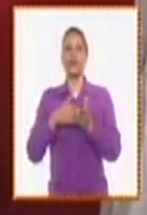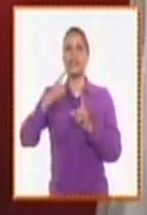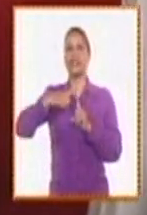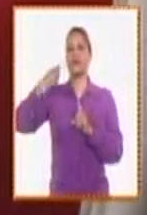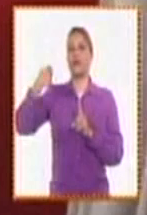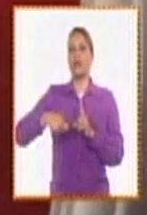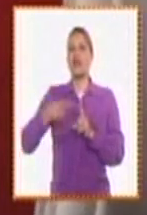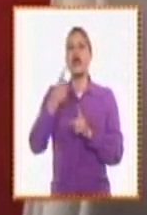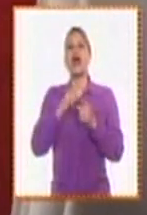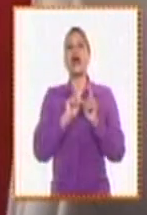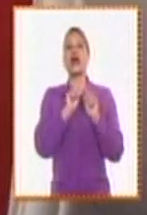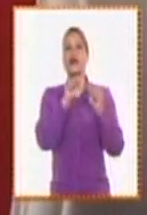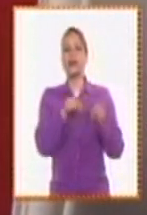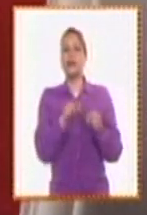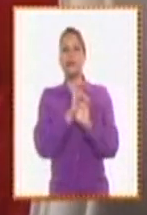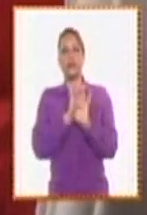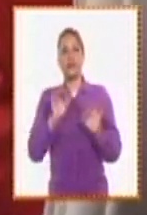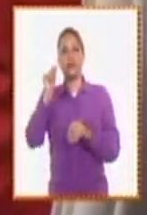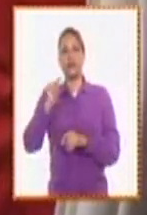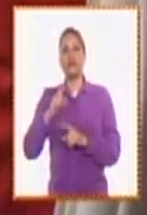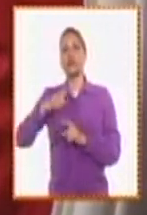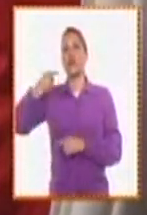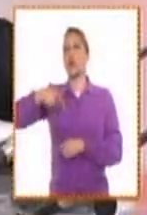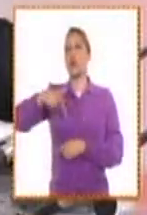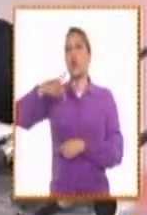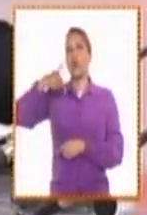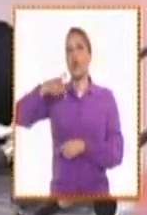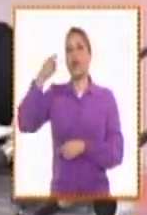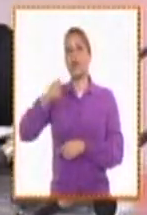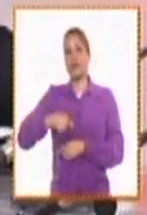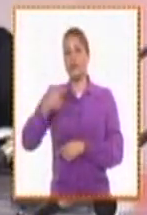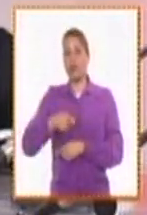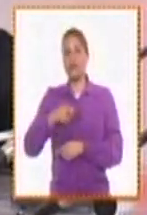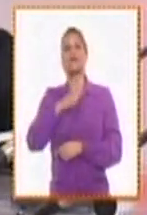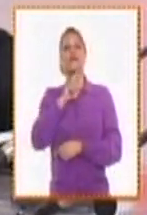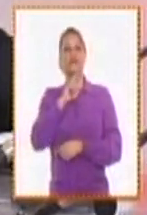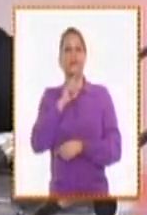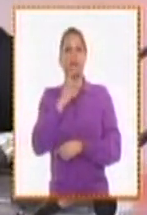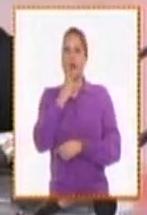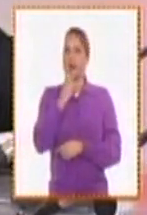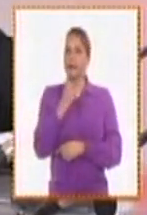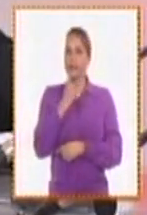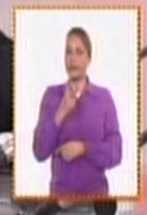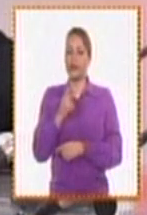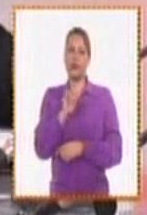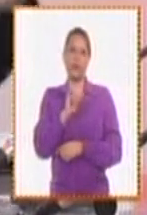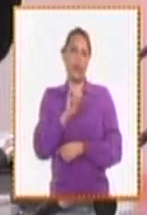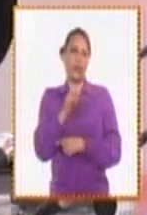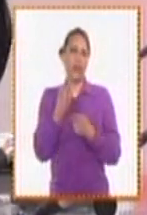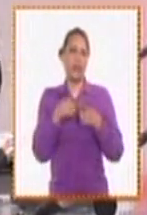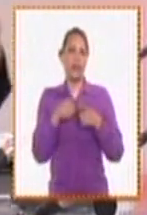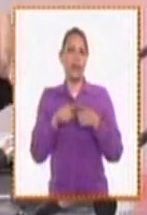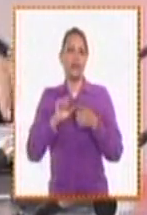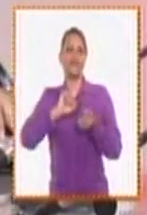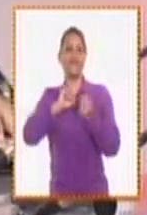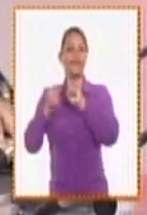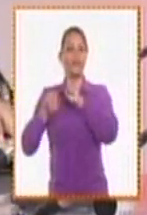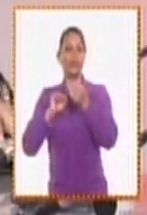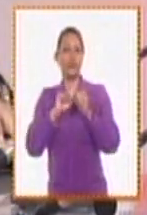Hay especialización de los jueces que tratan estos temas y también, por supuesto, una